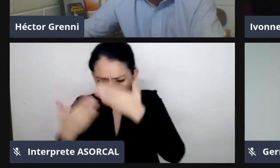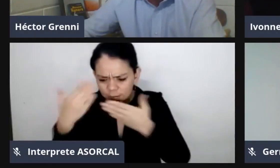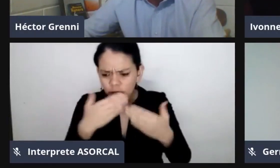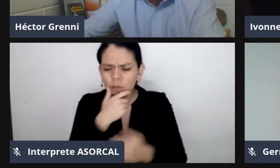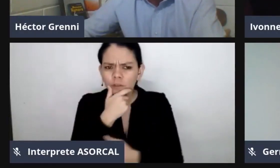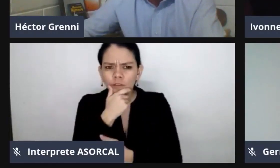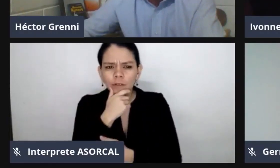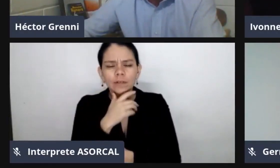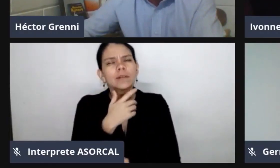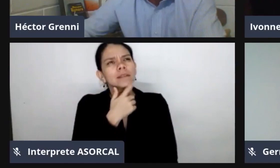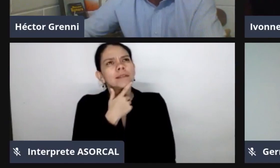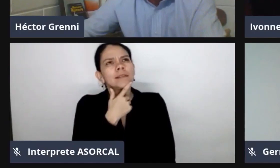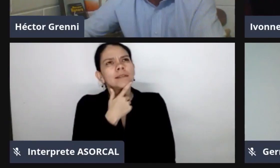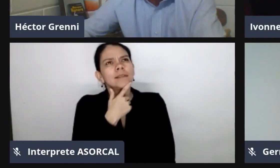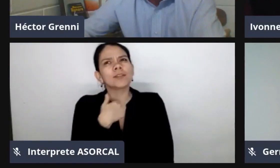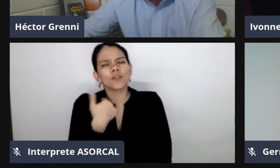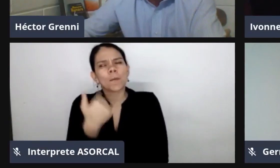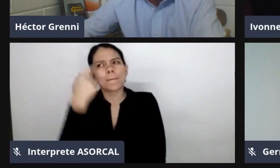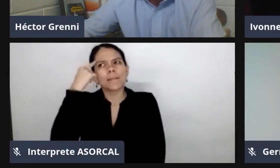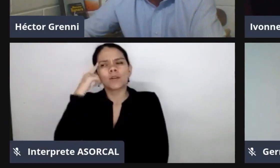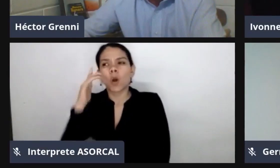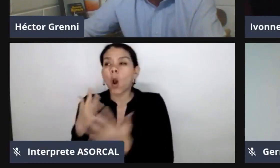su situación y decide